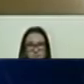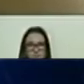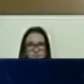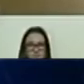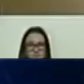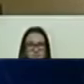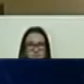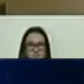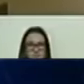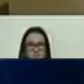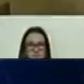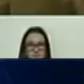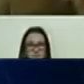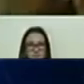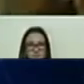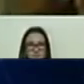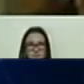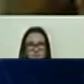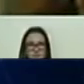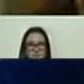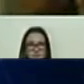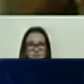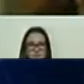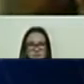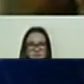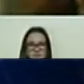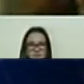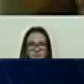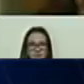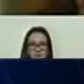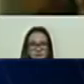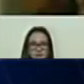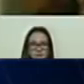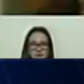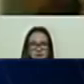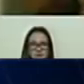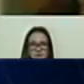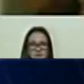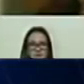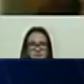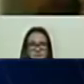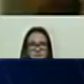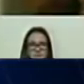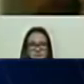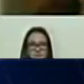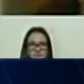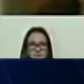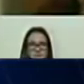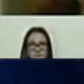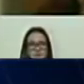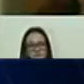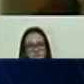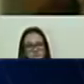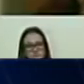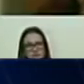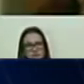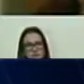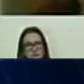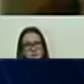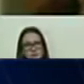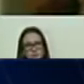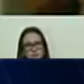Buenas tardes, presidente. Quería consultarle sobre un asunto de los cuales ha hablado, entre